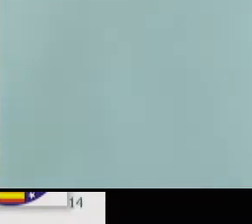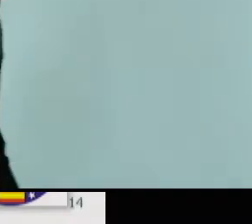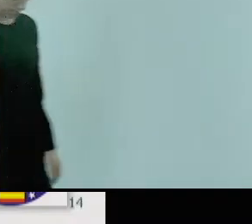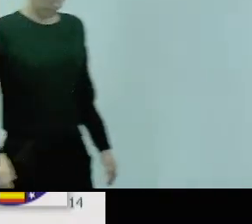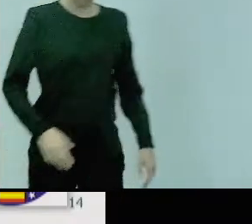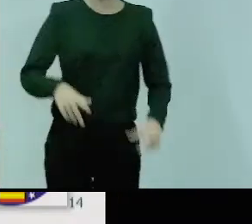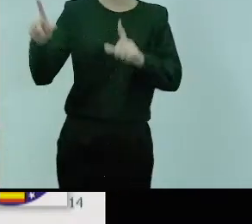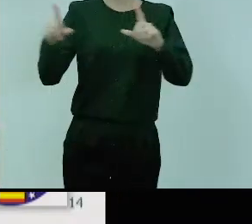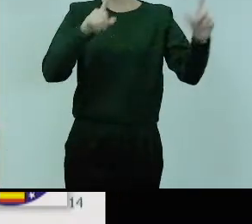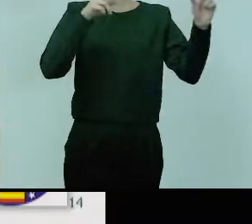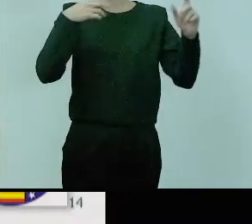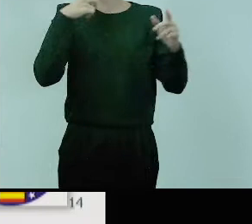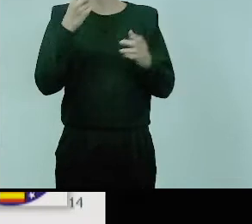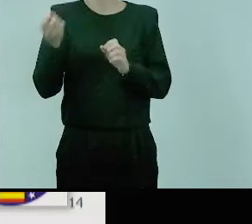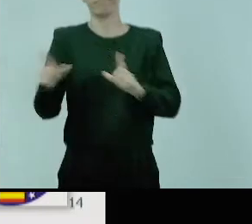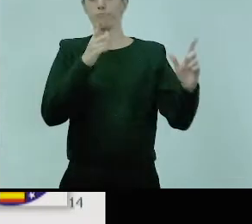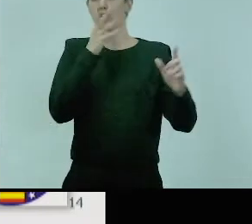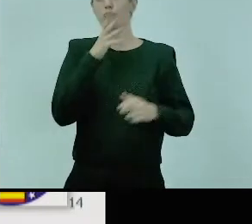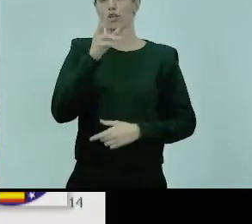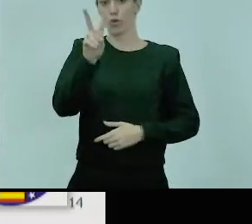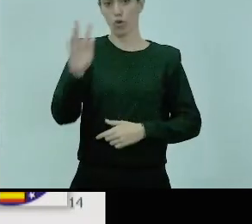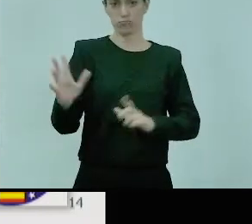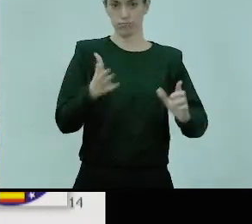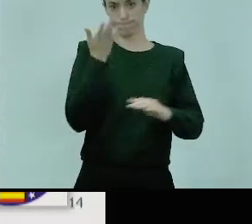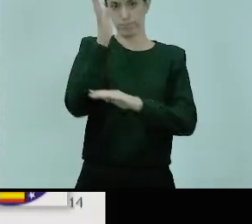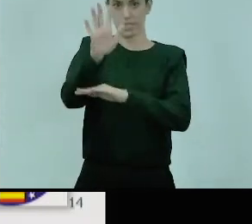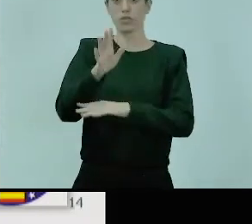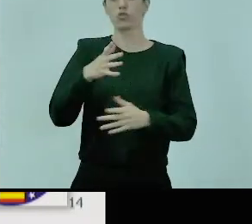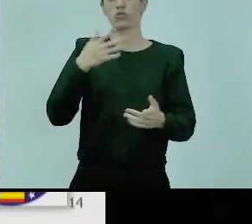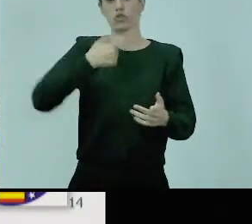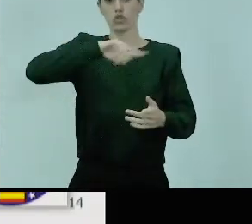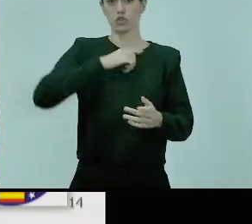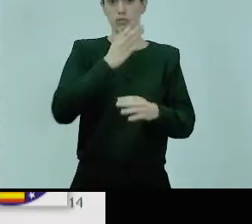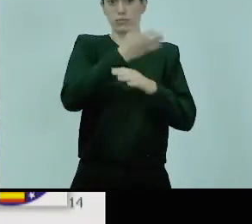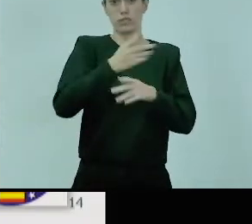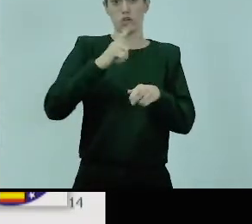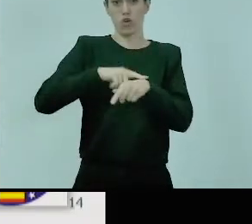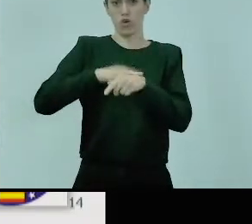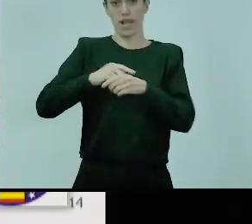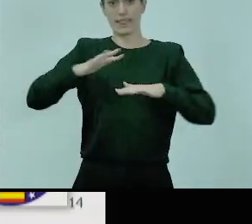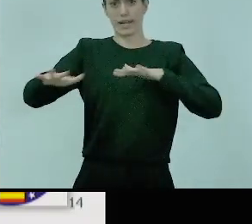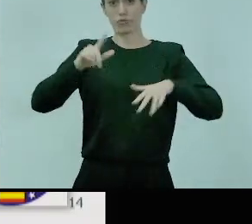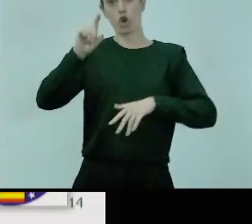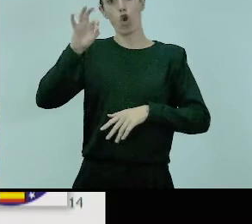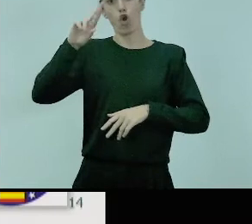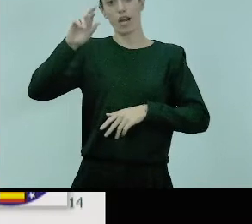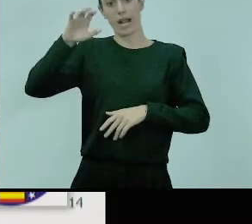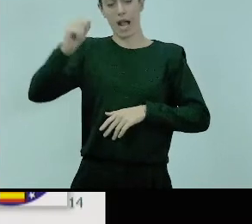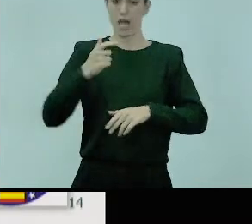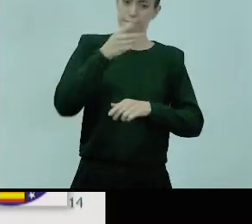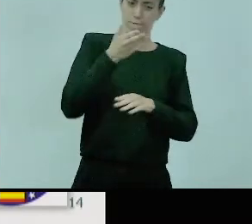Esta diapositiva la pongo por dos motivos. A mí, nosotros nos desplazamos a las pocas horas del terremoto de Lorca, fuimos un